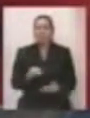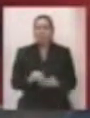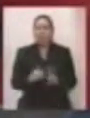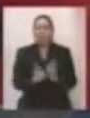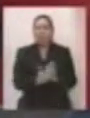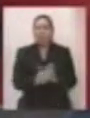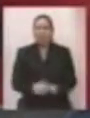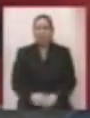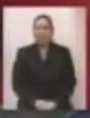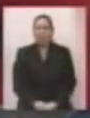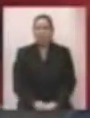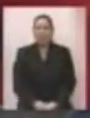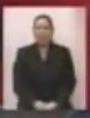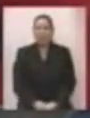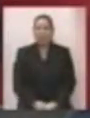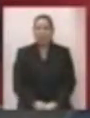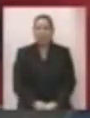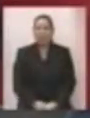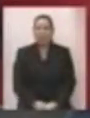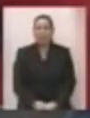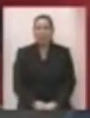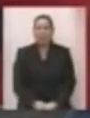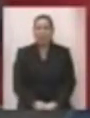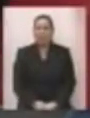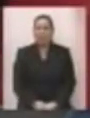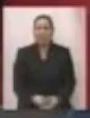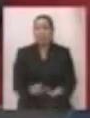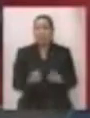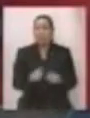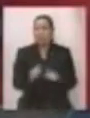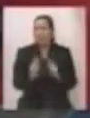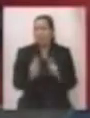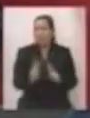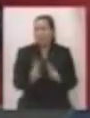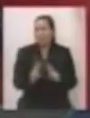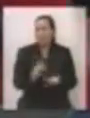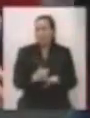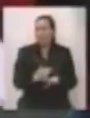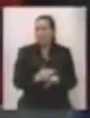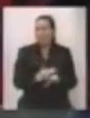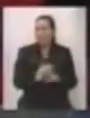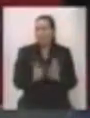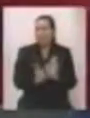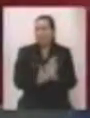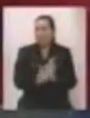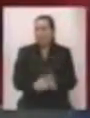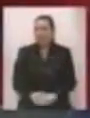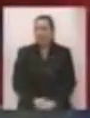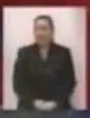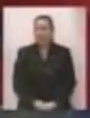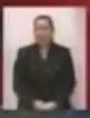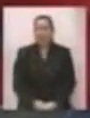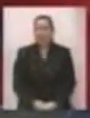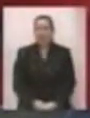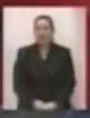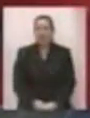la ley desde lo, es muy importante e interesante. Pero cuando vemos ya el desarrollo de la ley, y ahí sí tengo alguna